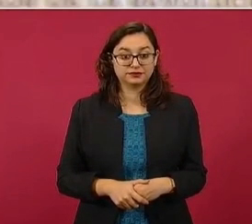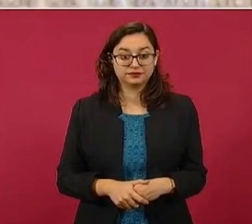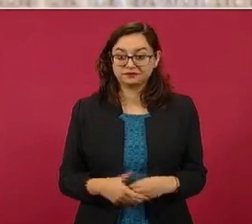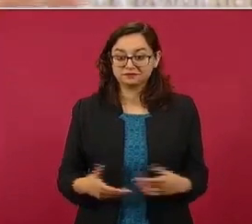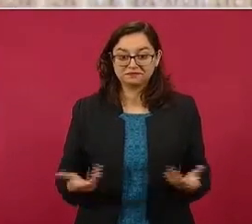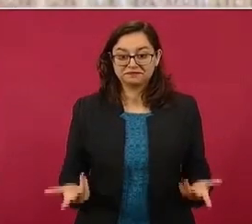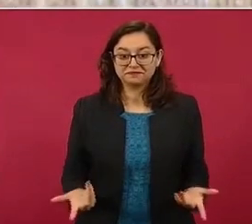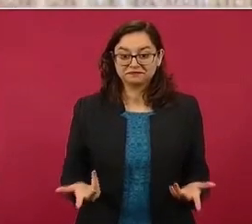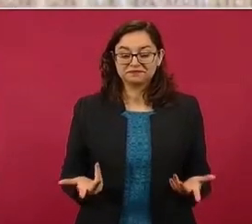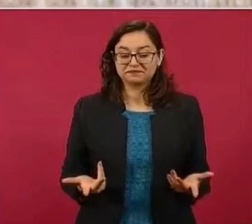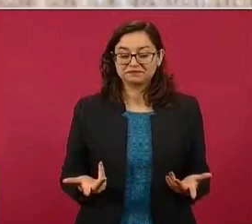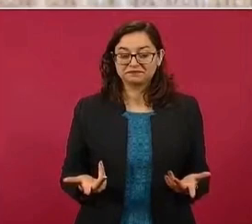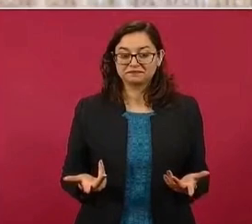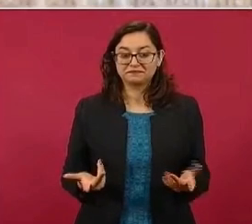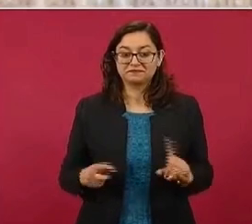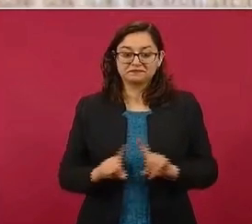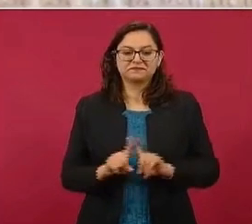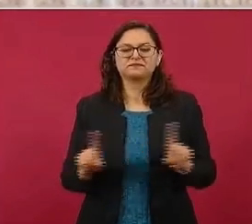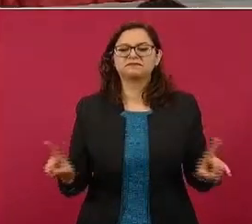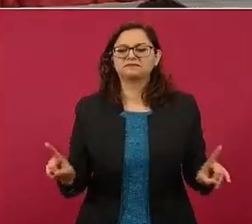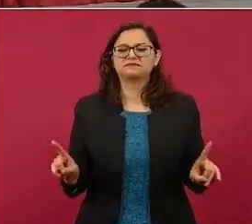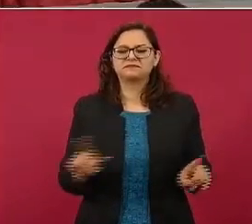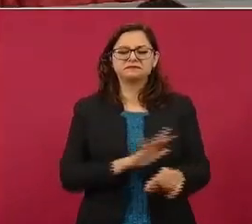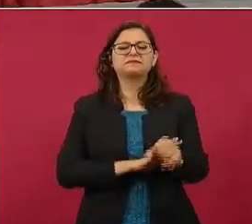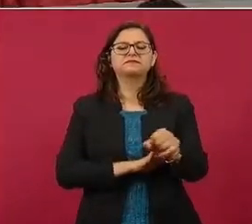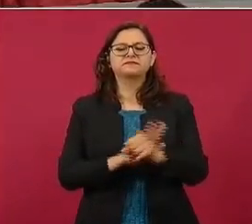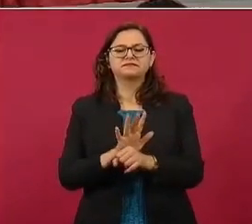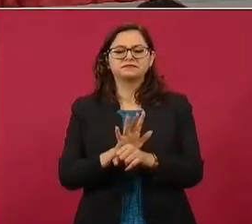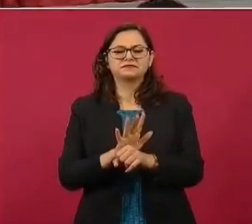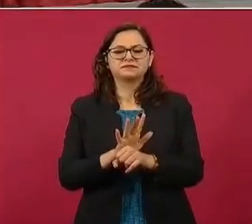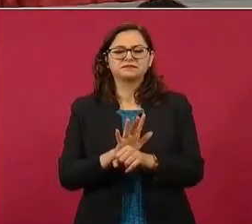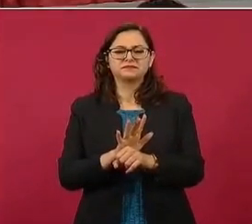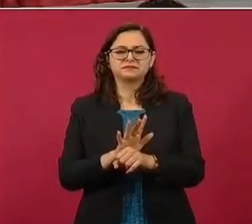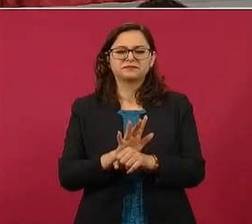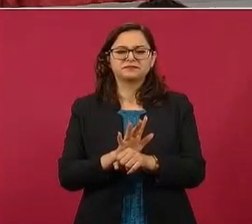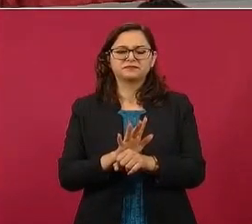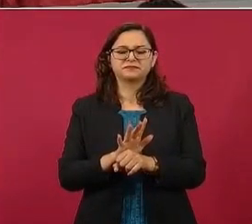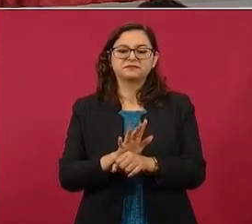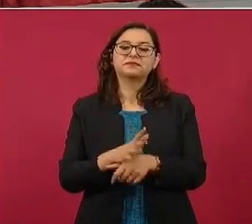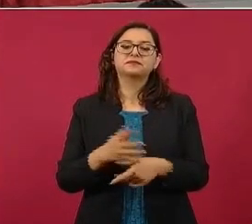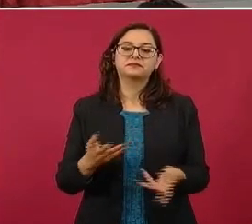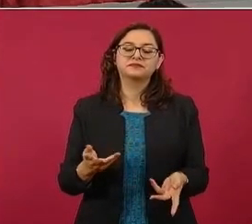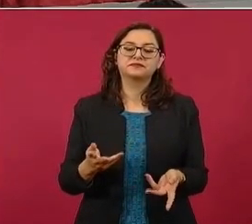La única diferencia es que unos eran